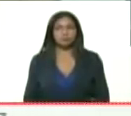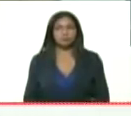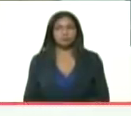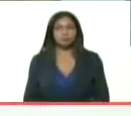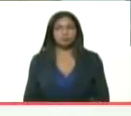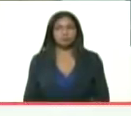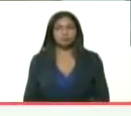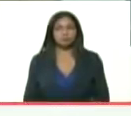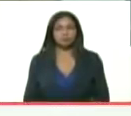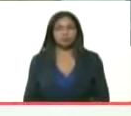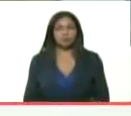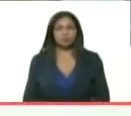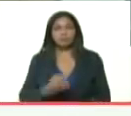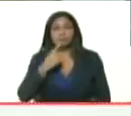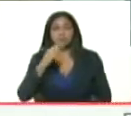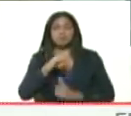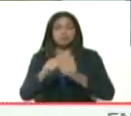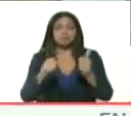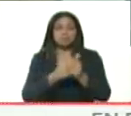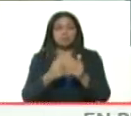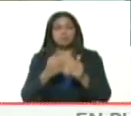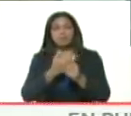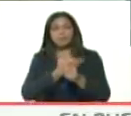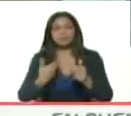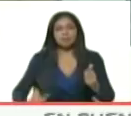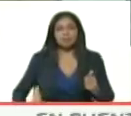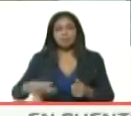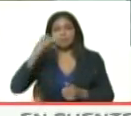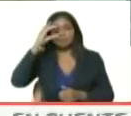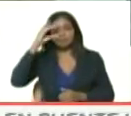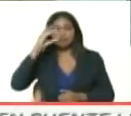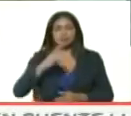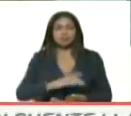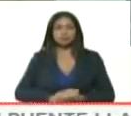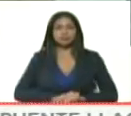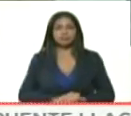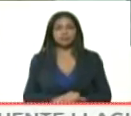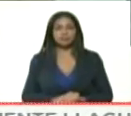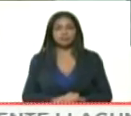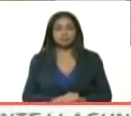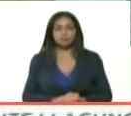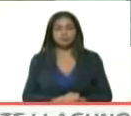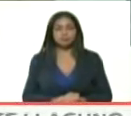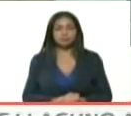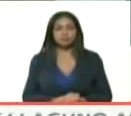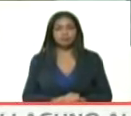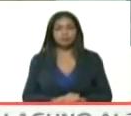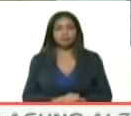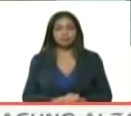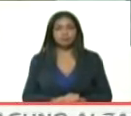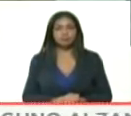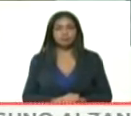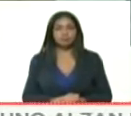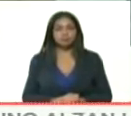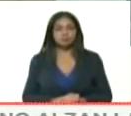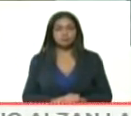Palabras de la ciudadana Delcy Rodríguez Gómez, vicepresidenta ejecutiva de la República Bolivariana de Venezuela.